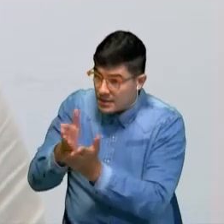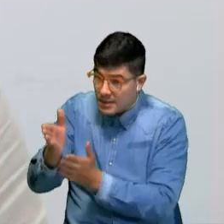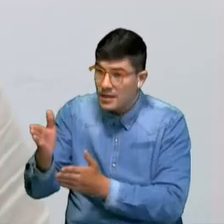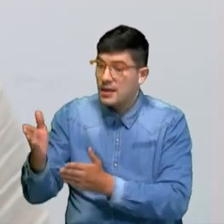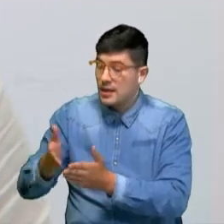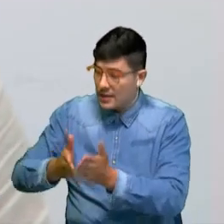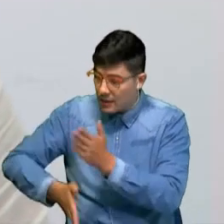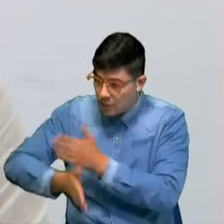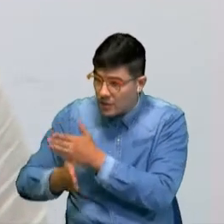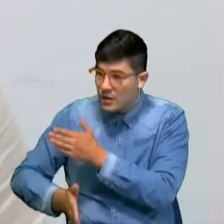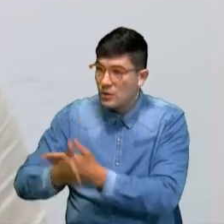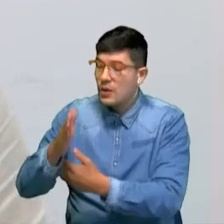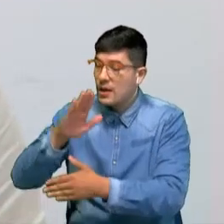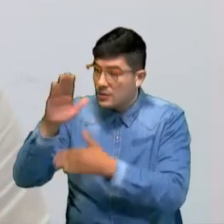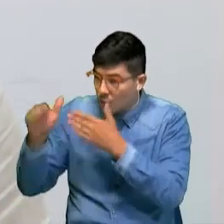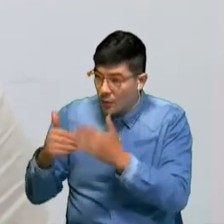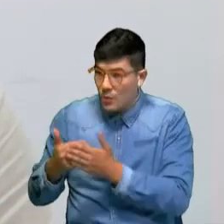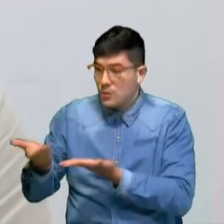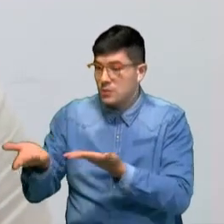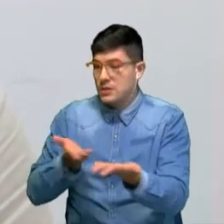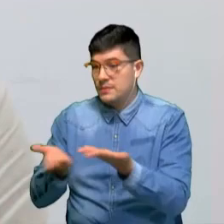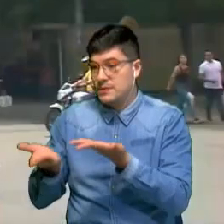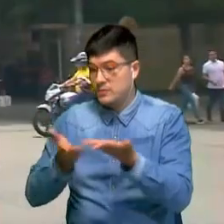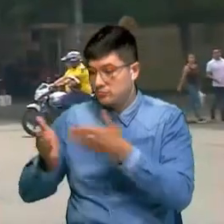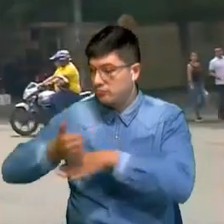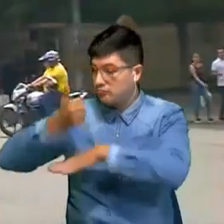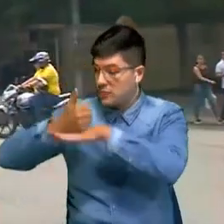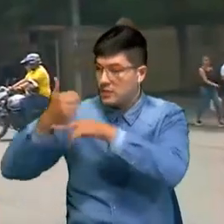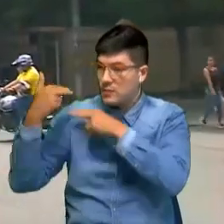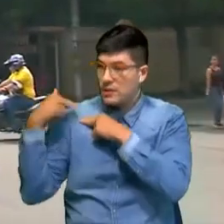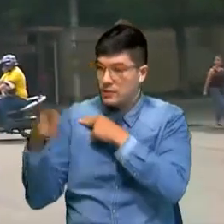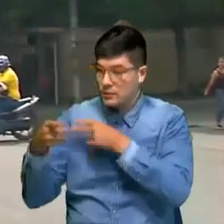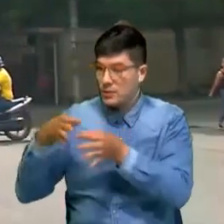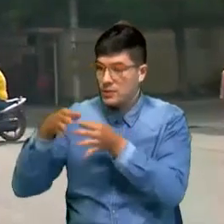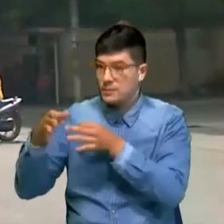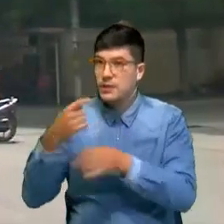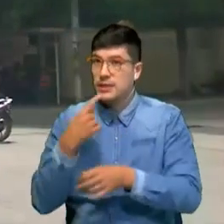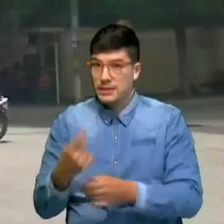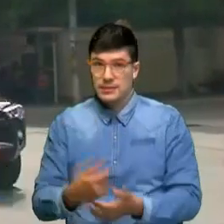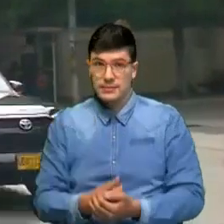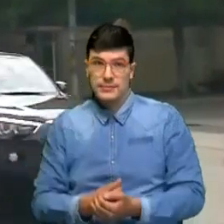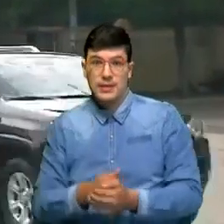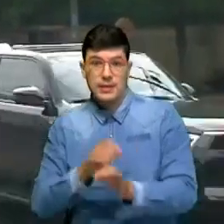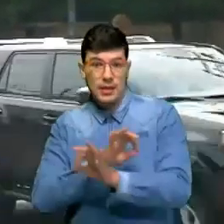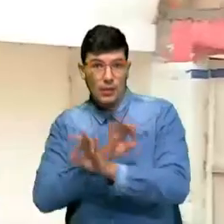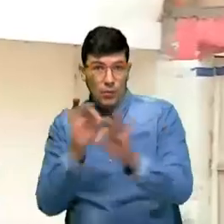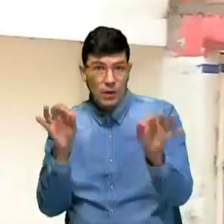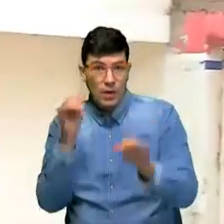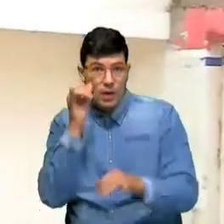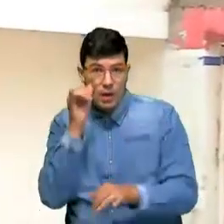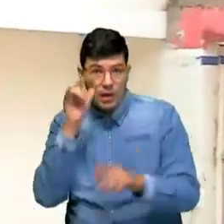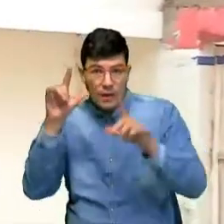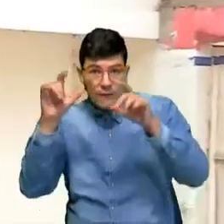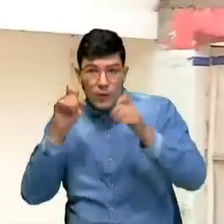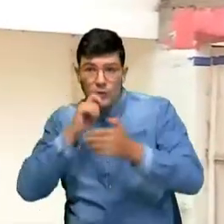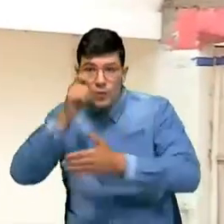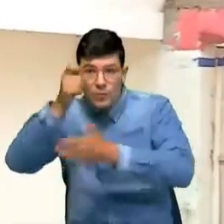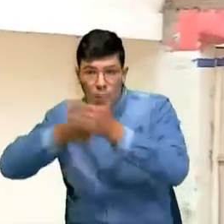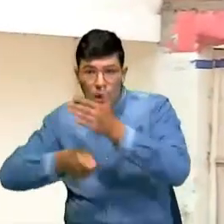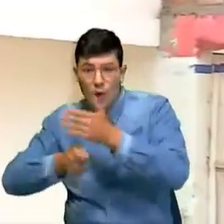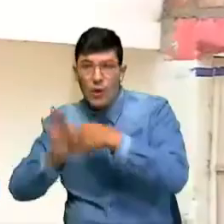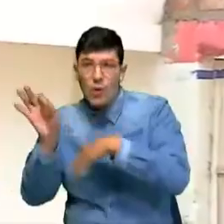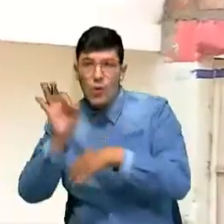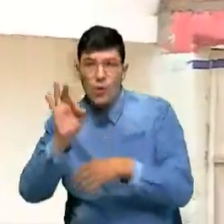servicios que están concesionados en cabeza del municipio. Es decir, o sea, ninguna fotodetección ni nada por el